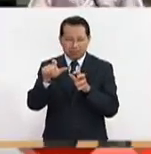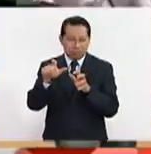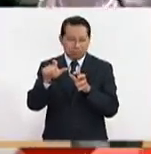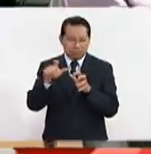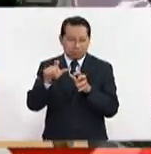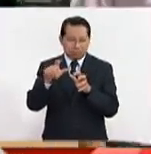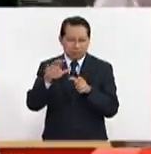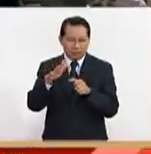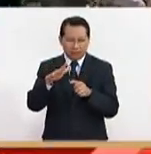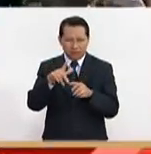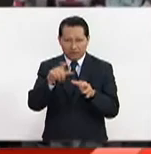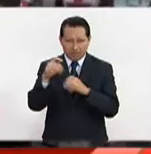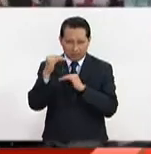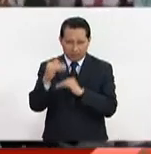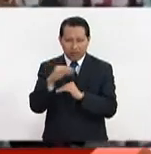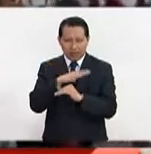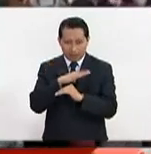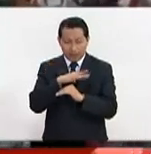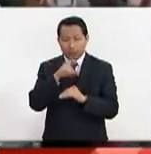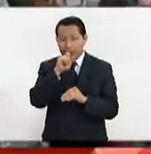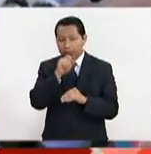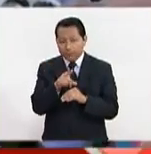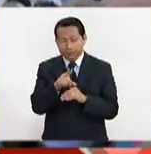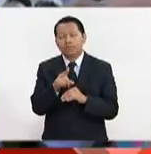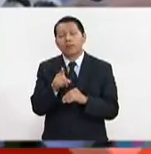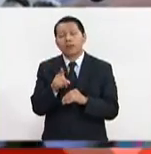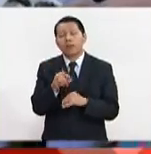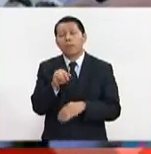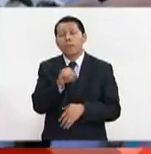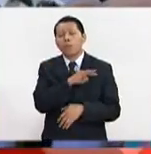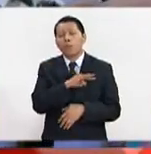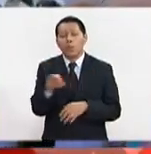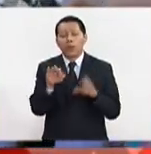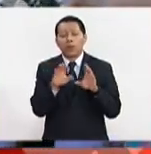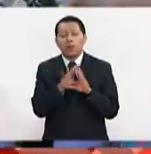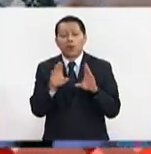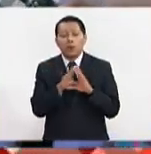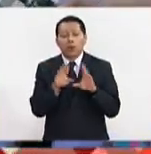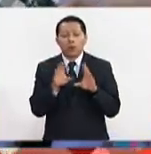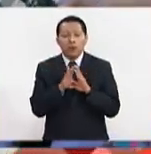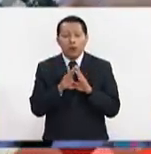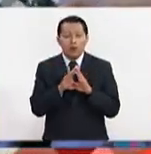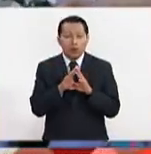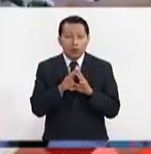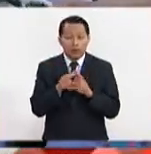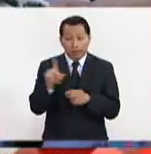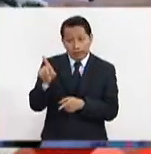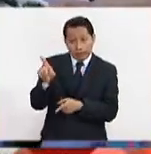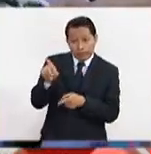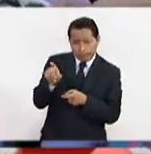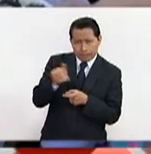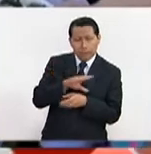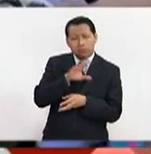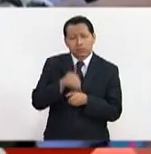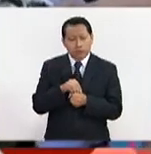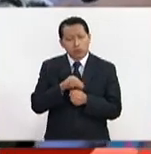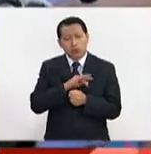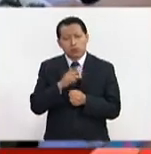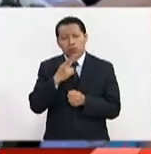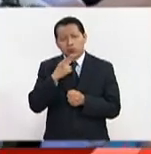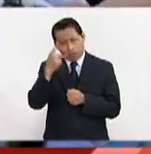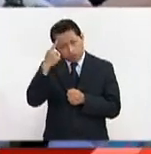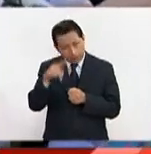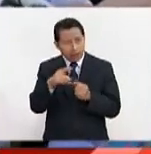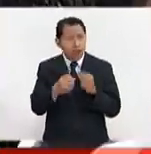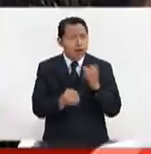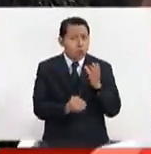el ejemplo que me das, se encontraría ahí, sí podrían quedarse con todo el dinero para poder usar para la adquisición de su